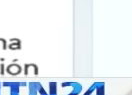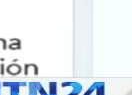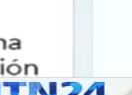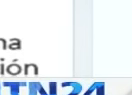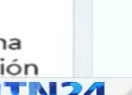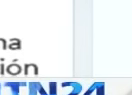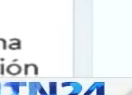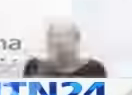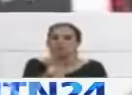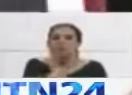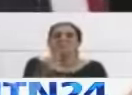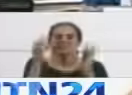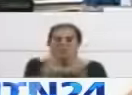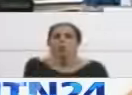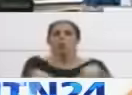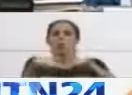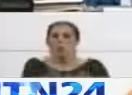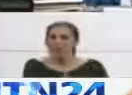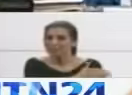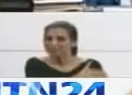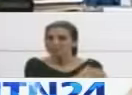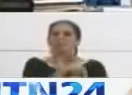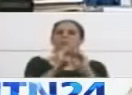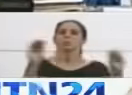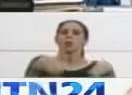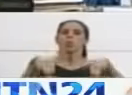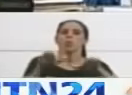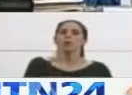MUT. No llamaron ya una huelga